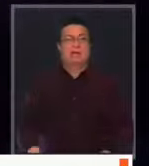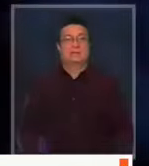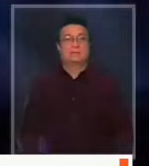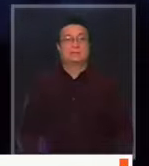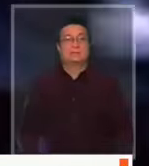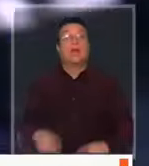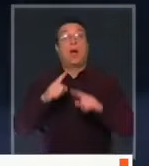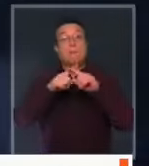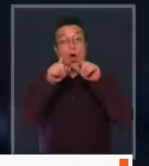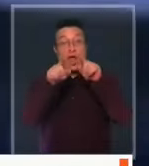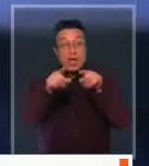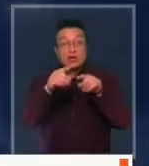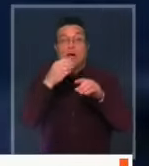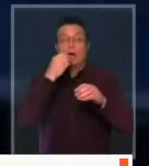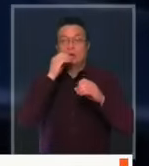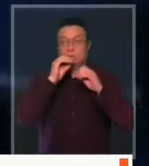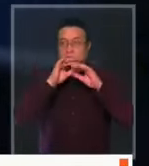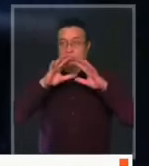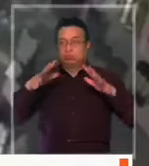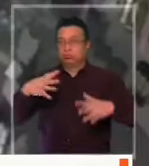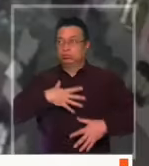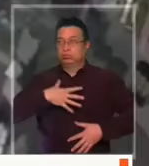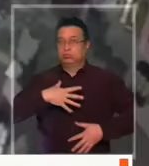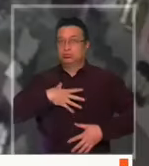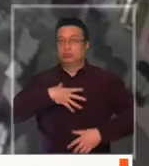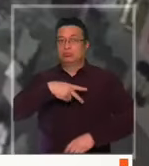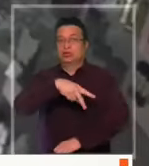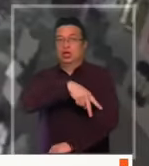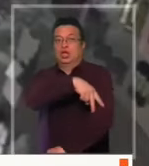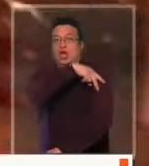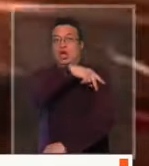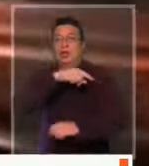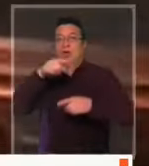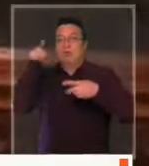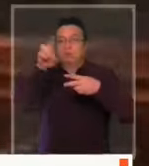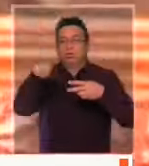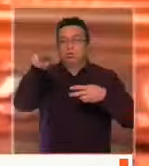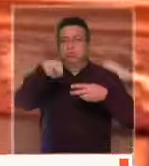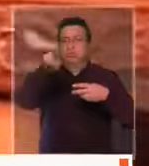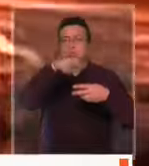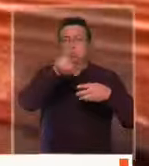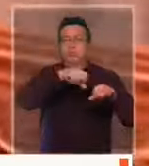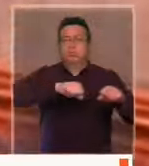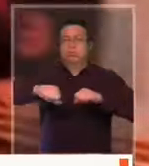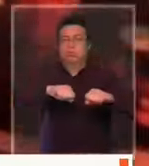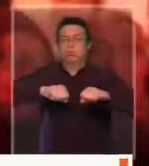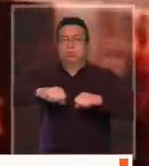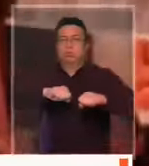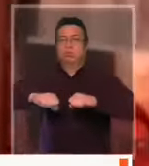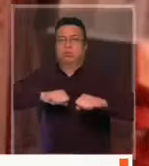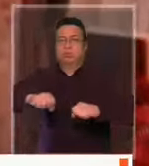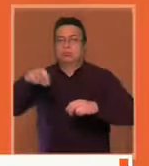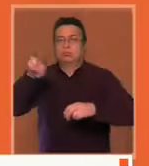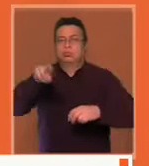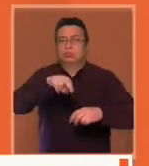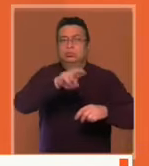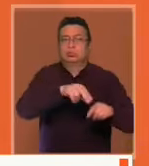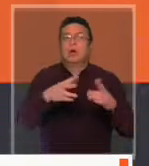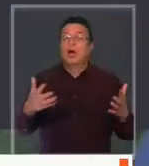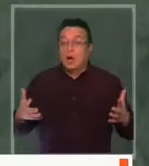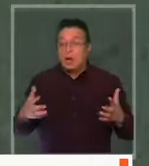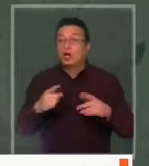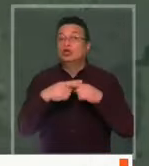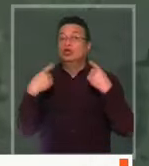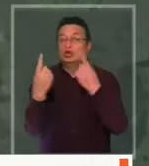Por eso se han encendido las alarmas en el norte por un enjambre sísmico. En palabras simples, una seguidilla de temblores,